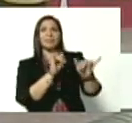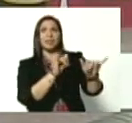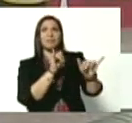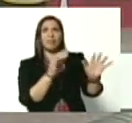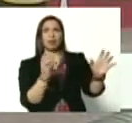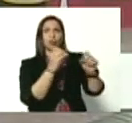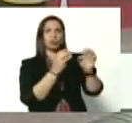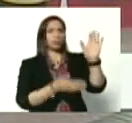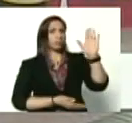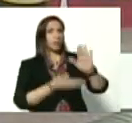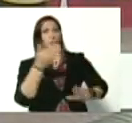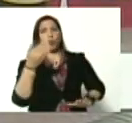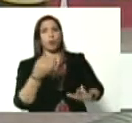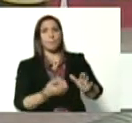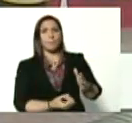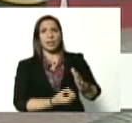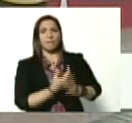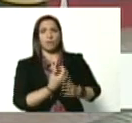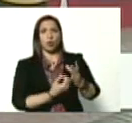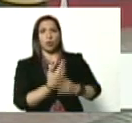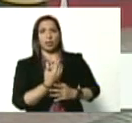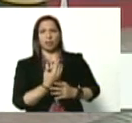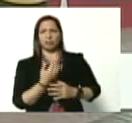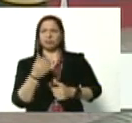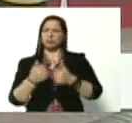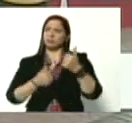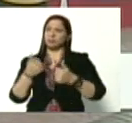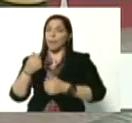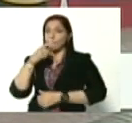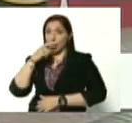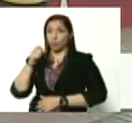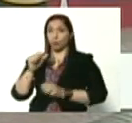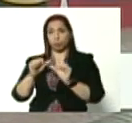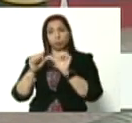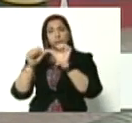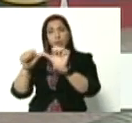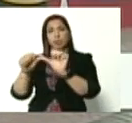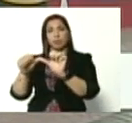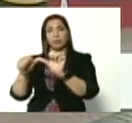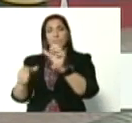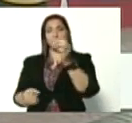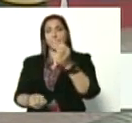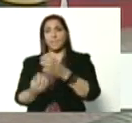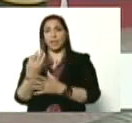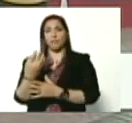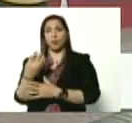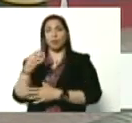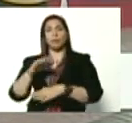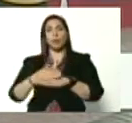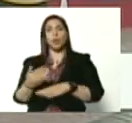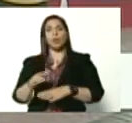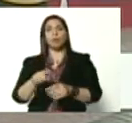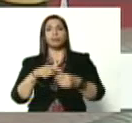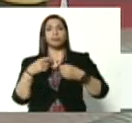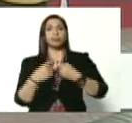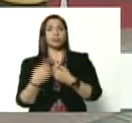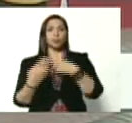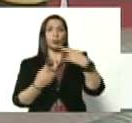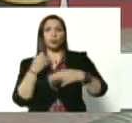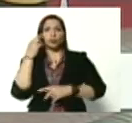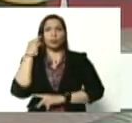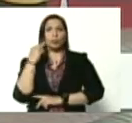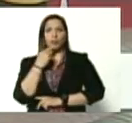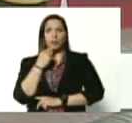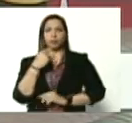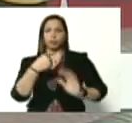de miraflores la realidad fue que nicolás maduro sigue en miraflores porque el gran polo patriótico y la revolución bolivariana